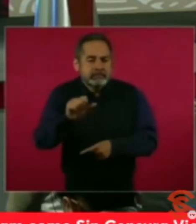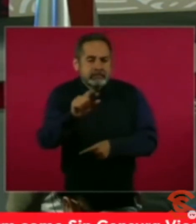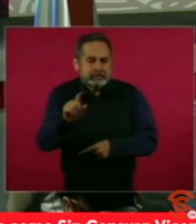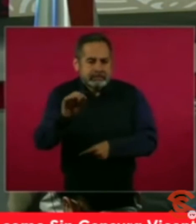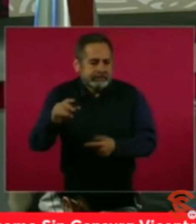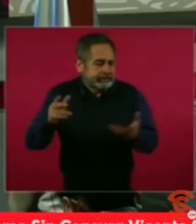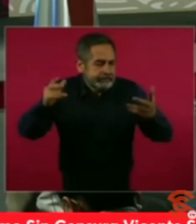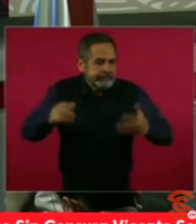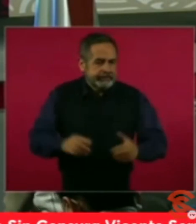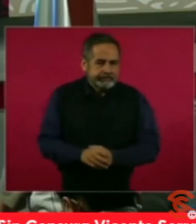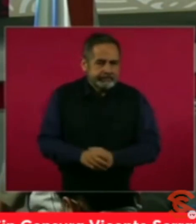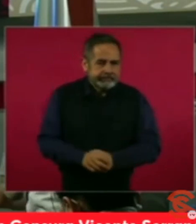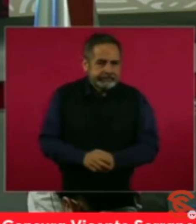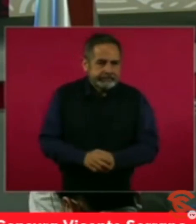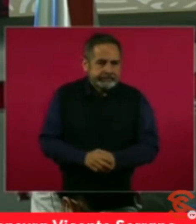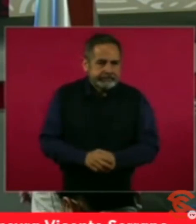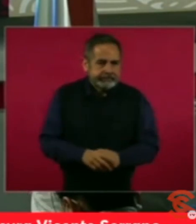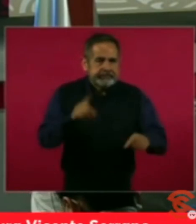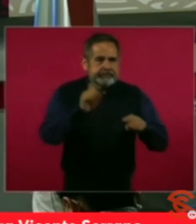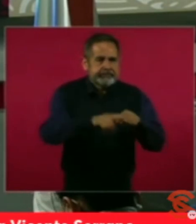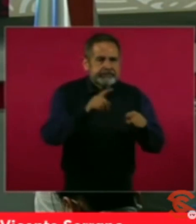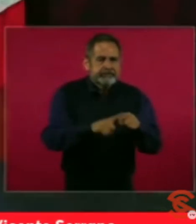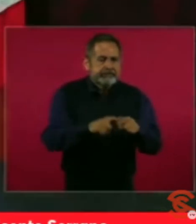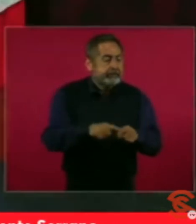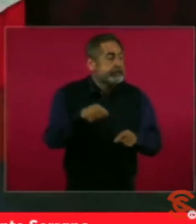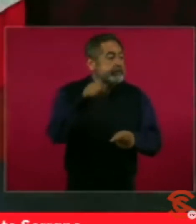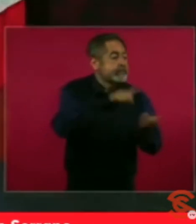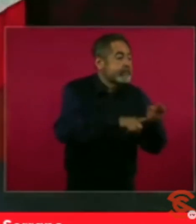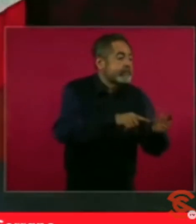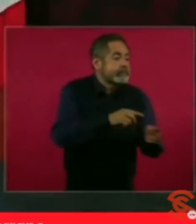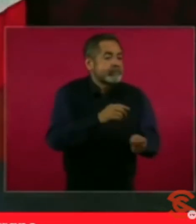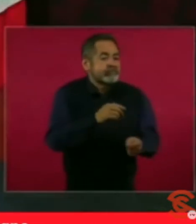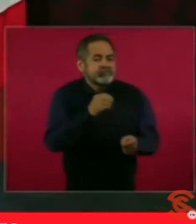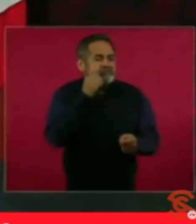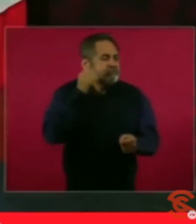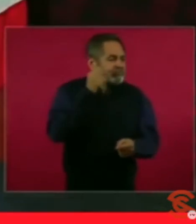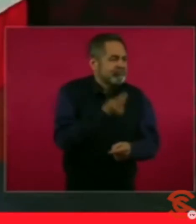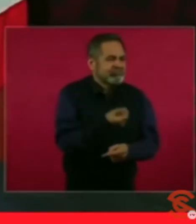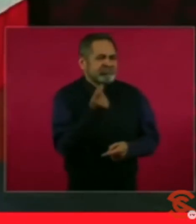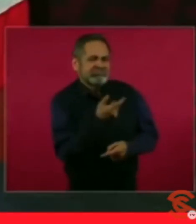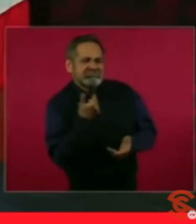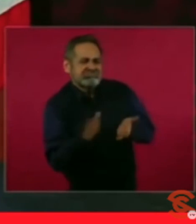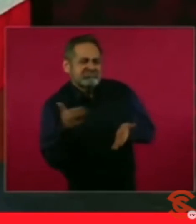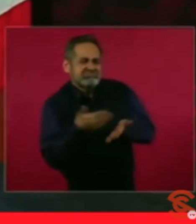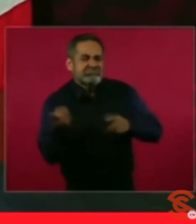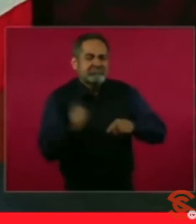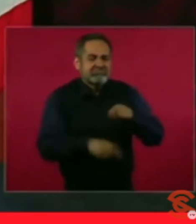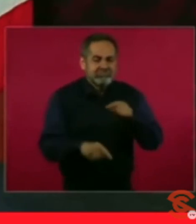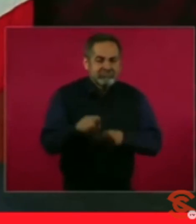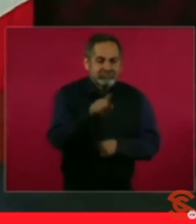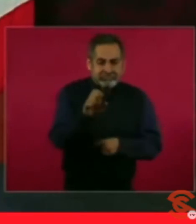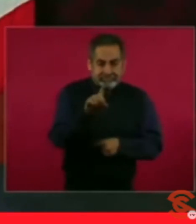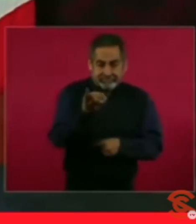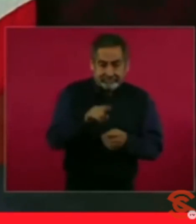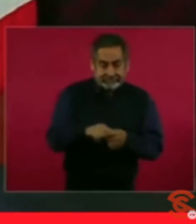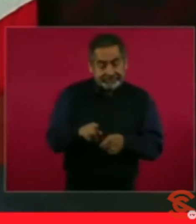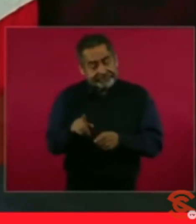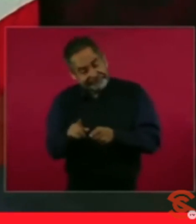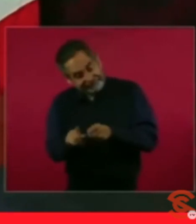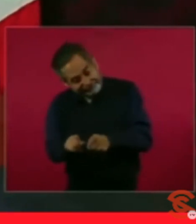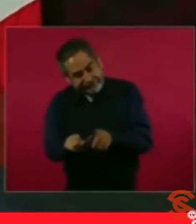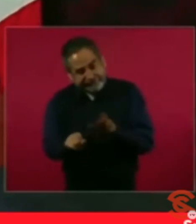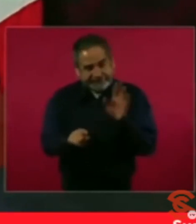Cedillo quién expulsó ministros Cedillo pero ahí